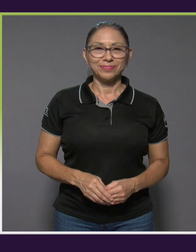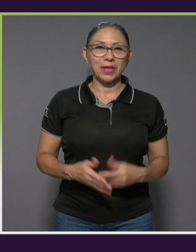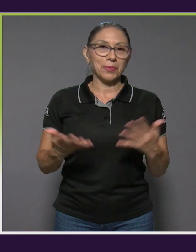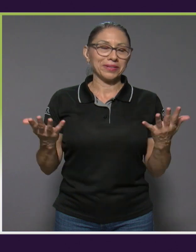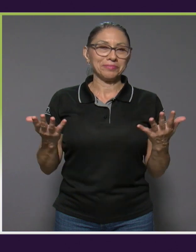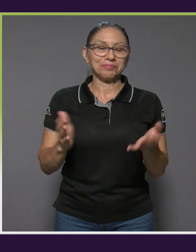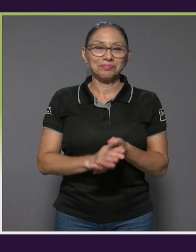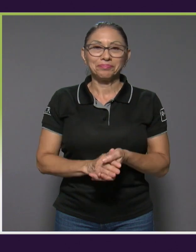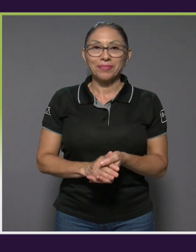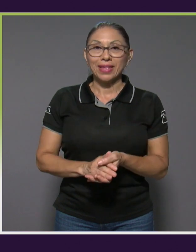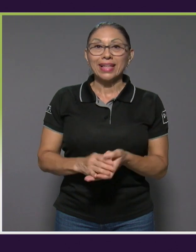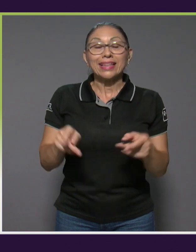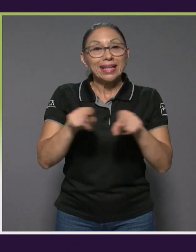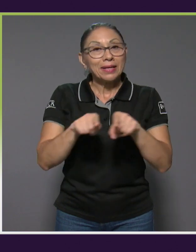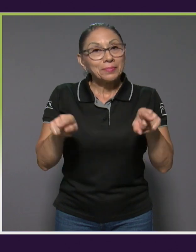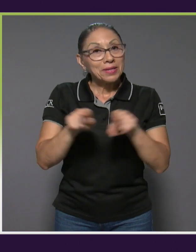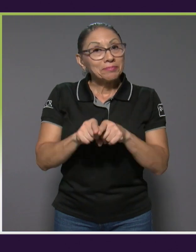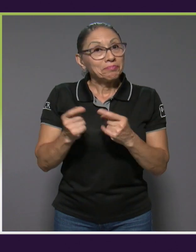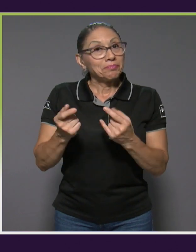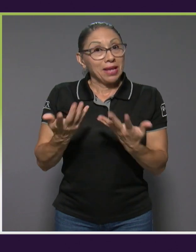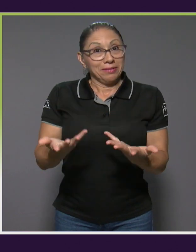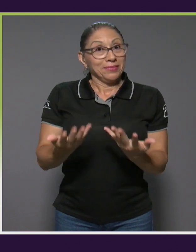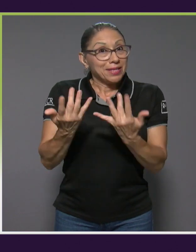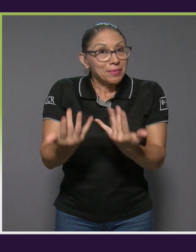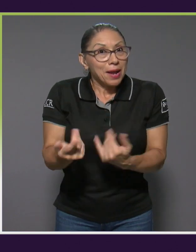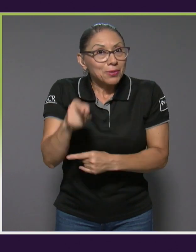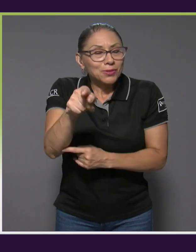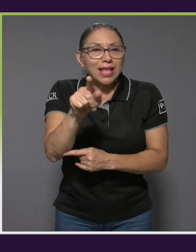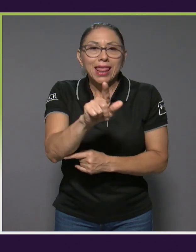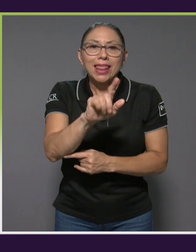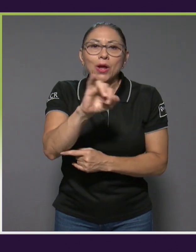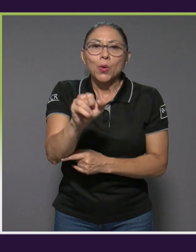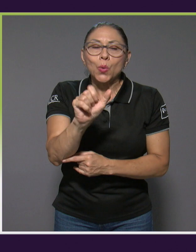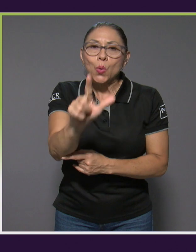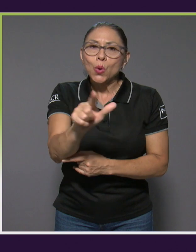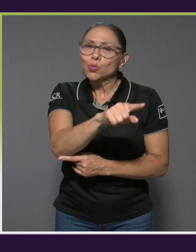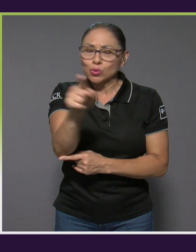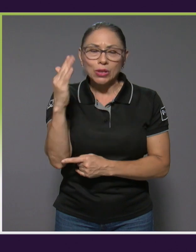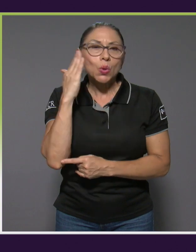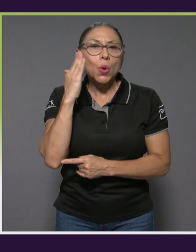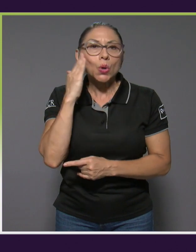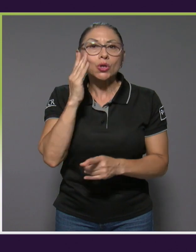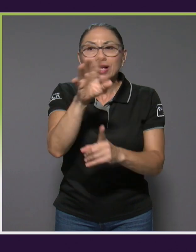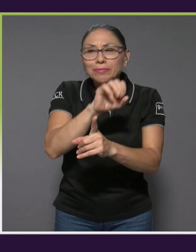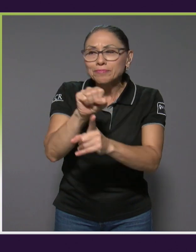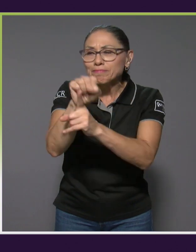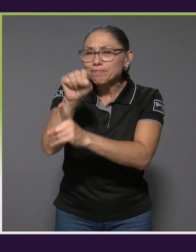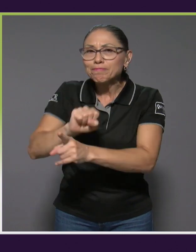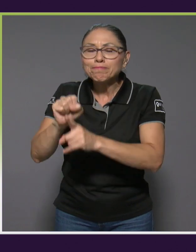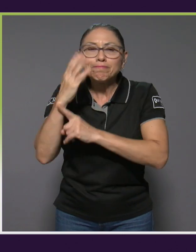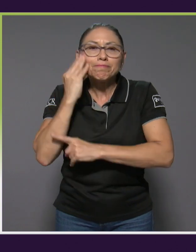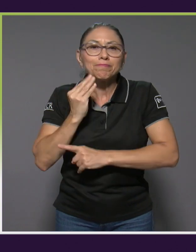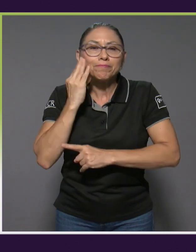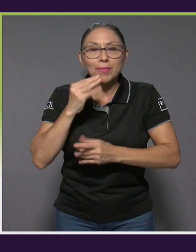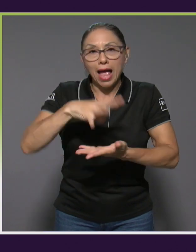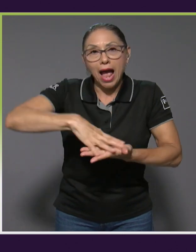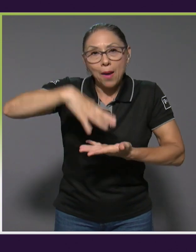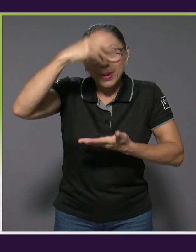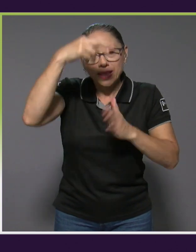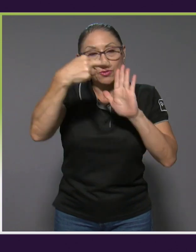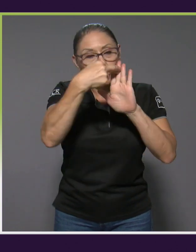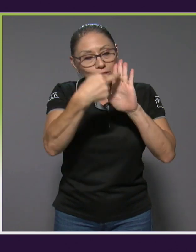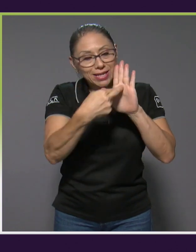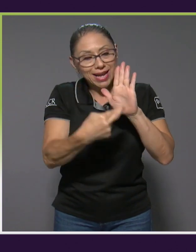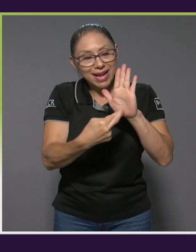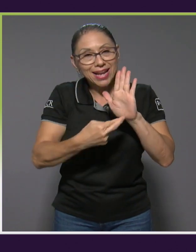Y bueno, le esperamos también en el mes de julio para que usted conozca estas historias, aprendamos, como lo decía la nota, sobre las reglas del surf